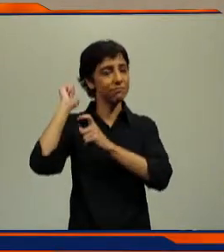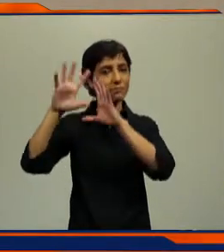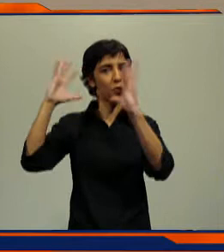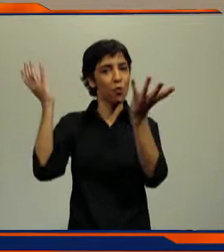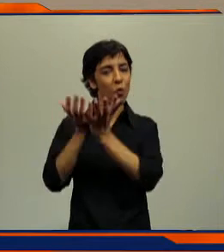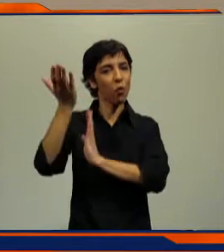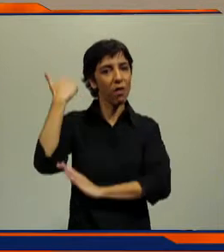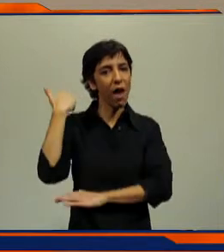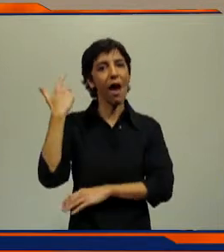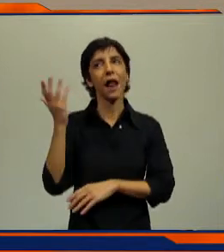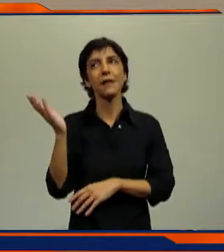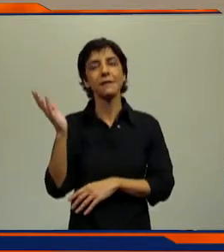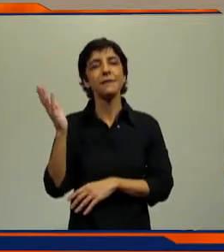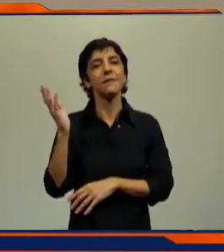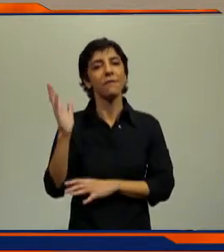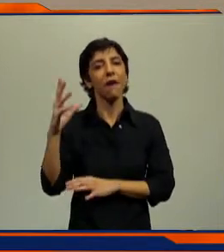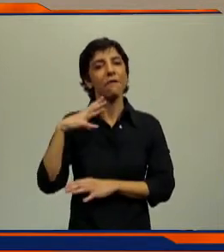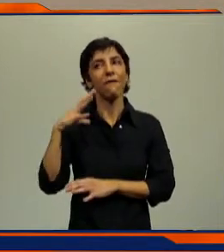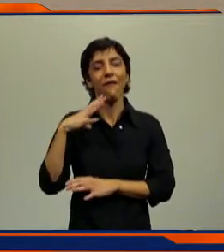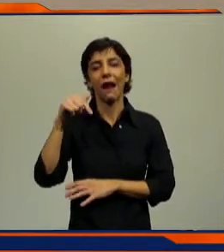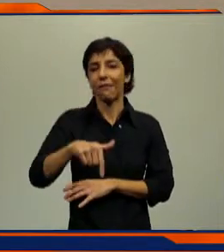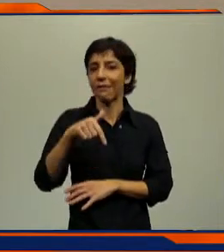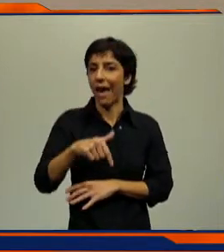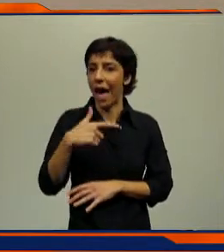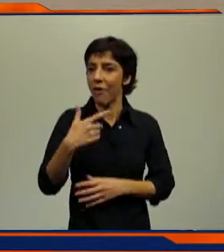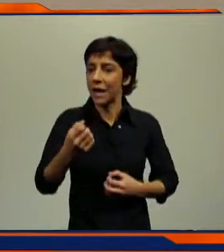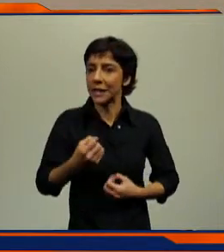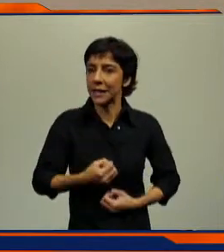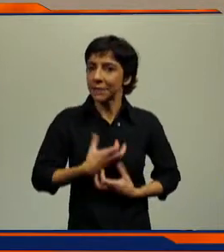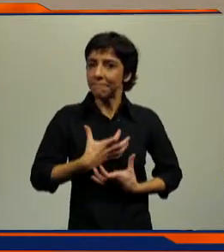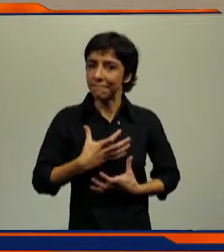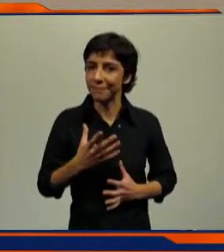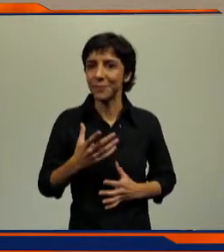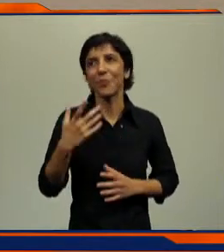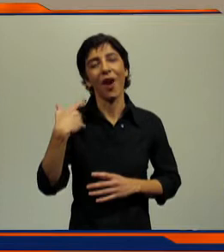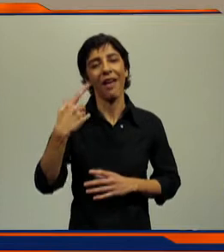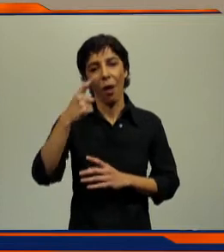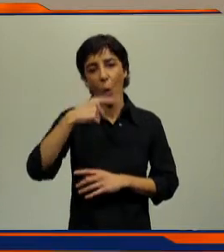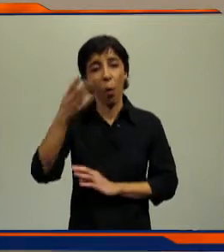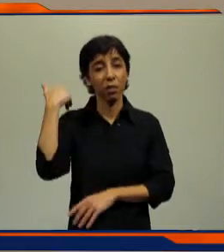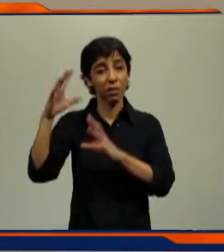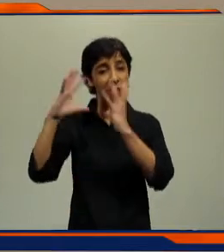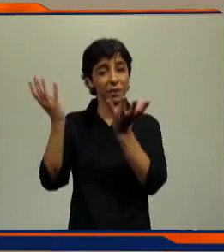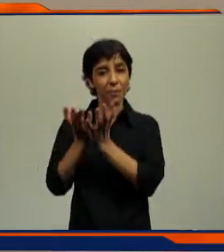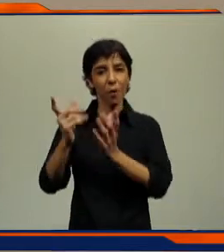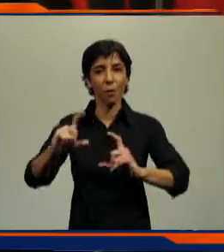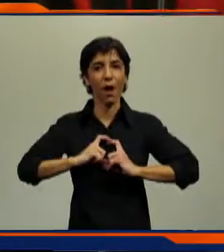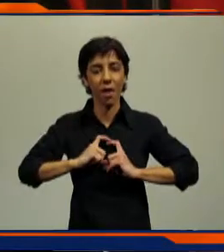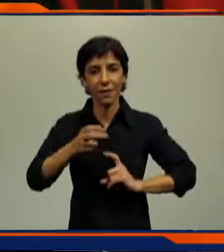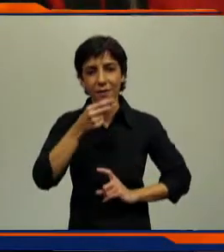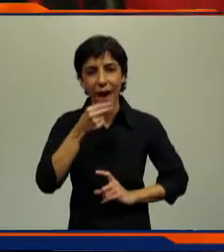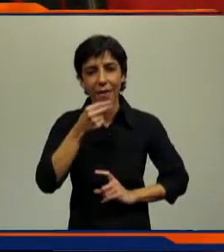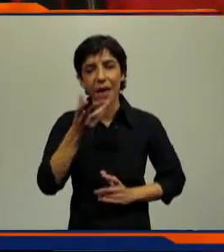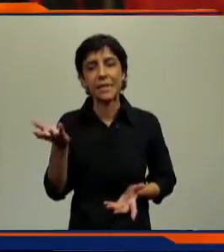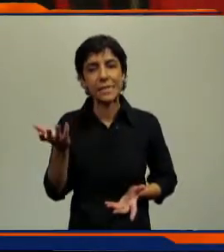que falta sacar la espina del último Mundial, que fue no ganar la medalla. Creo que ahora el equipo está mejor preparado para